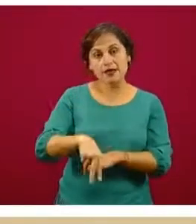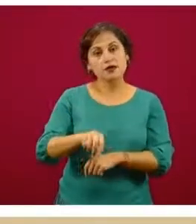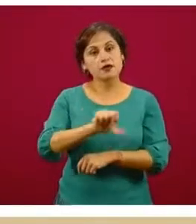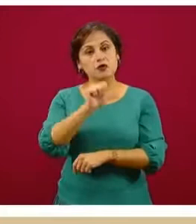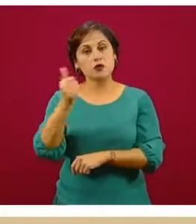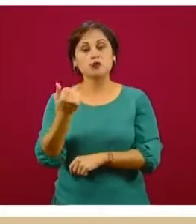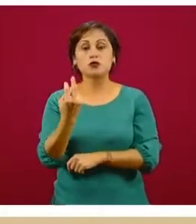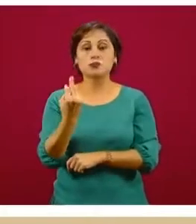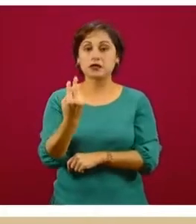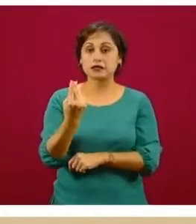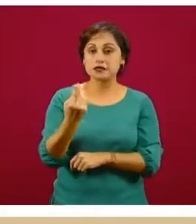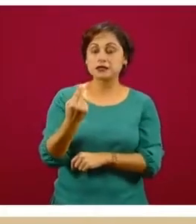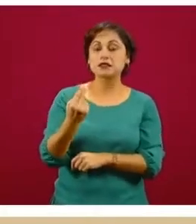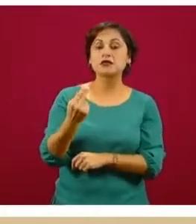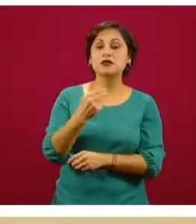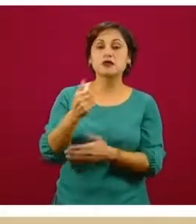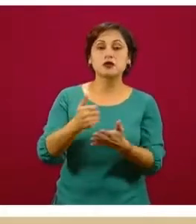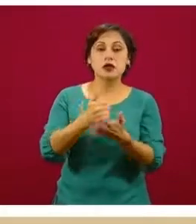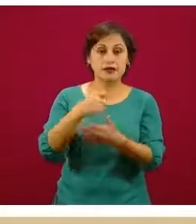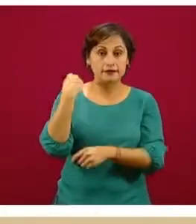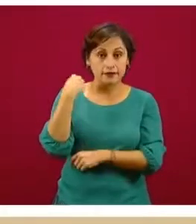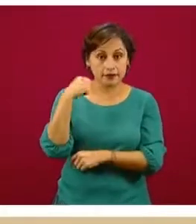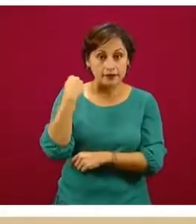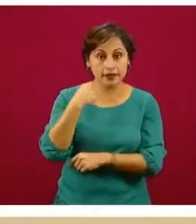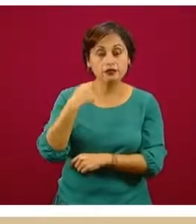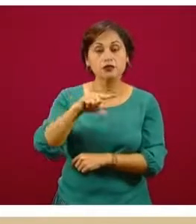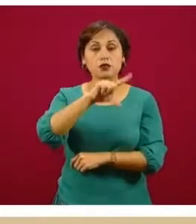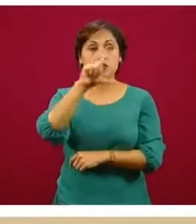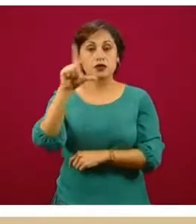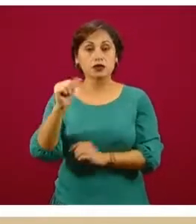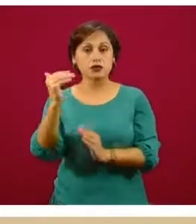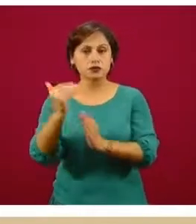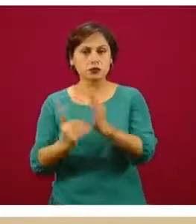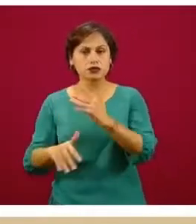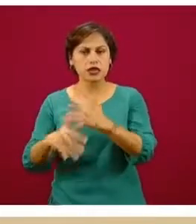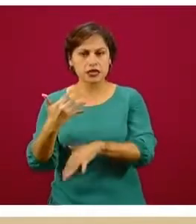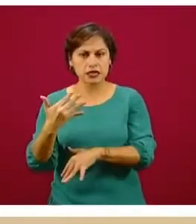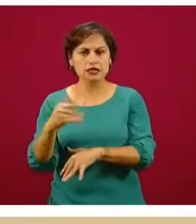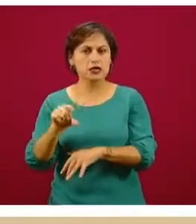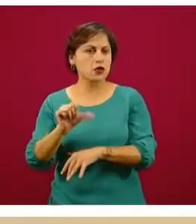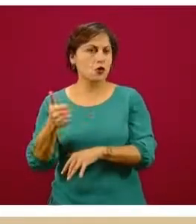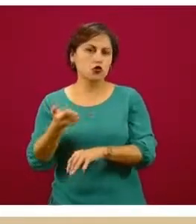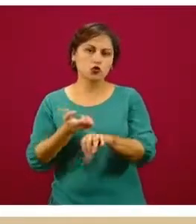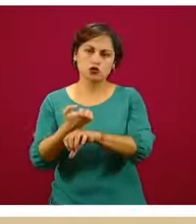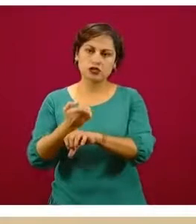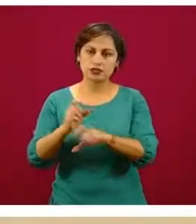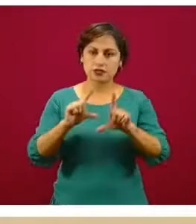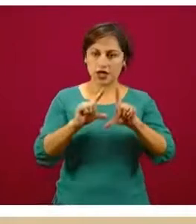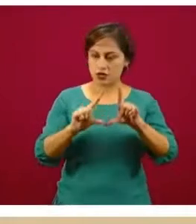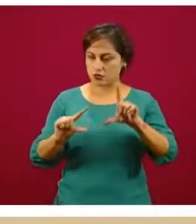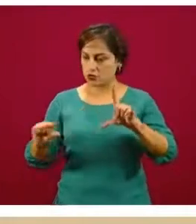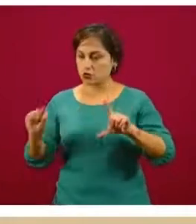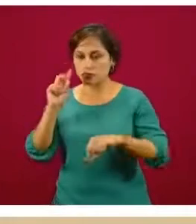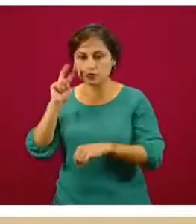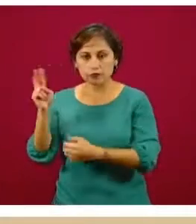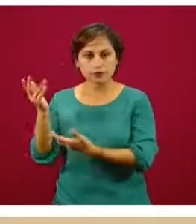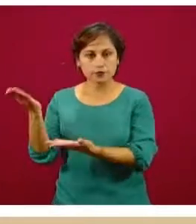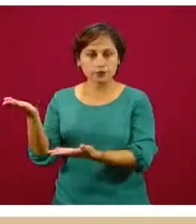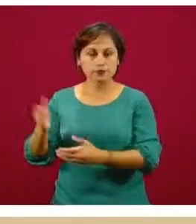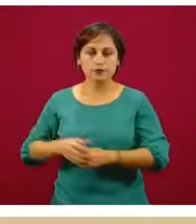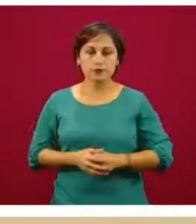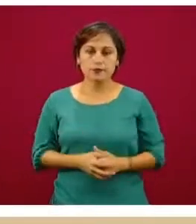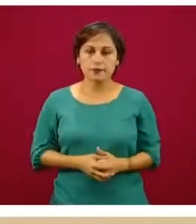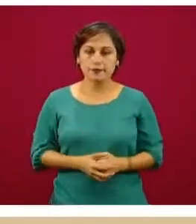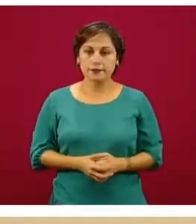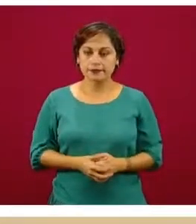en el estado de Tabasco y después por debajo de 15 en los demás estados que aparecen ahí en el orden de intensidad